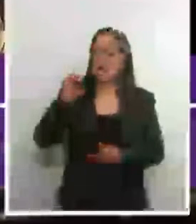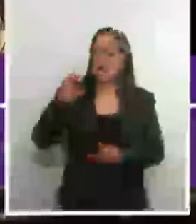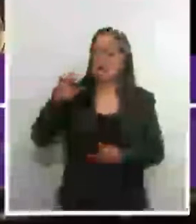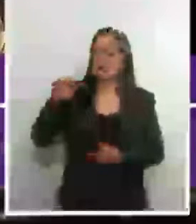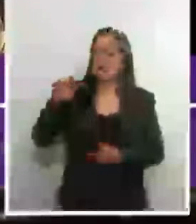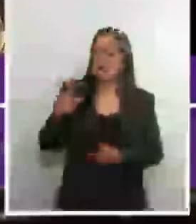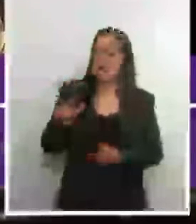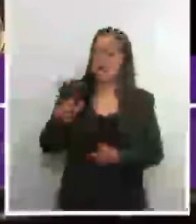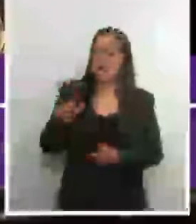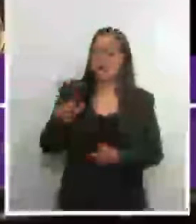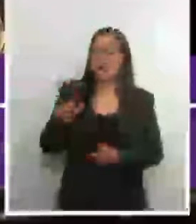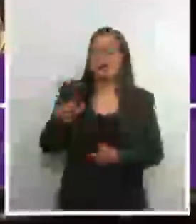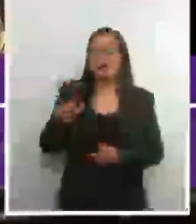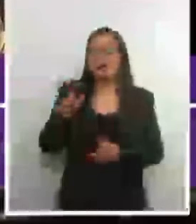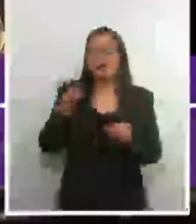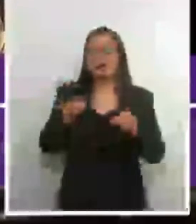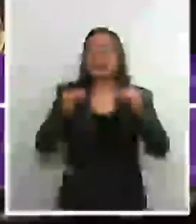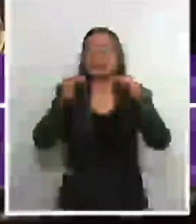justicia.